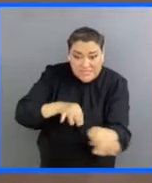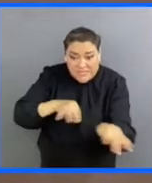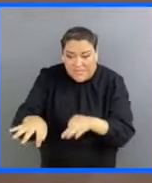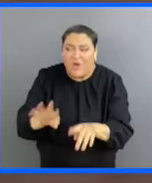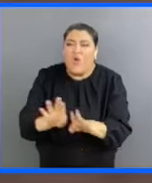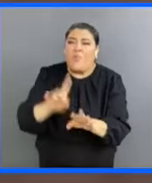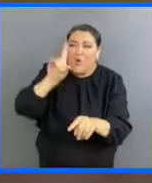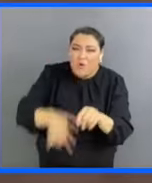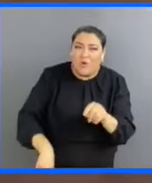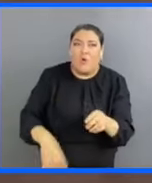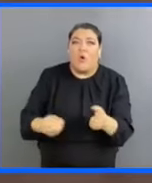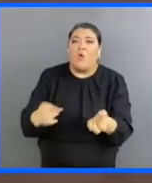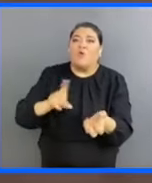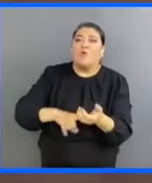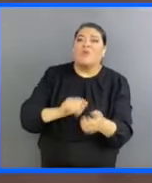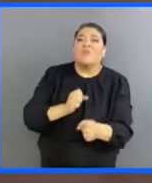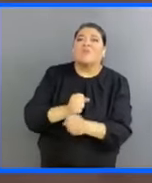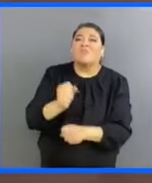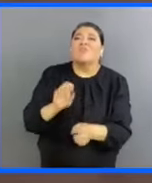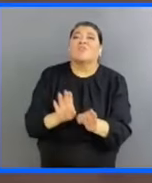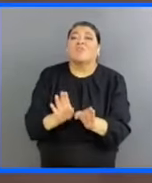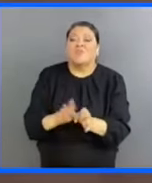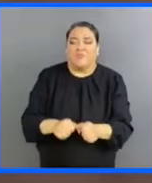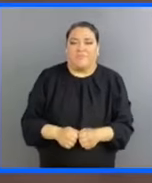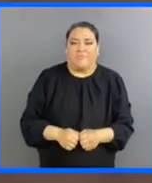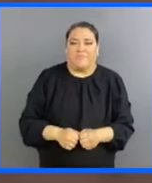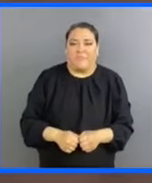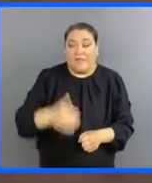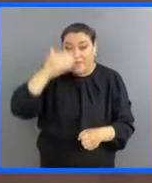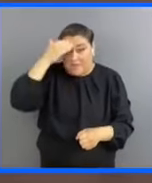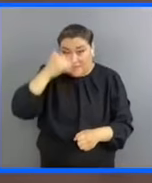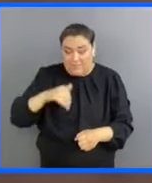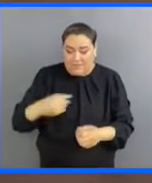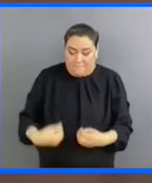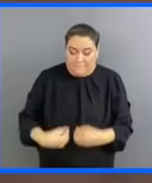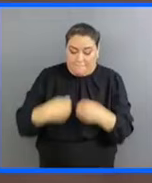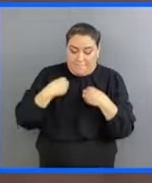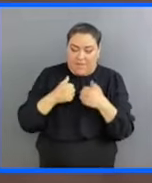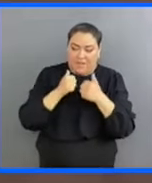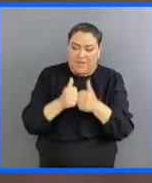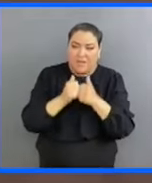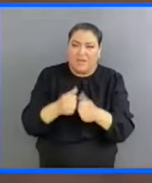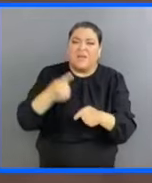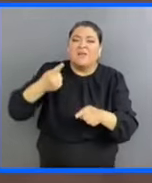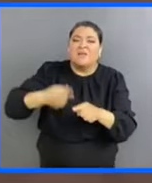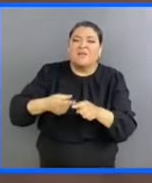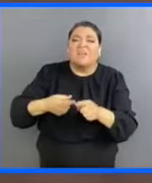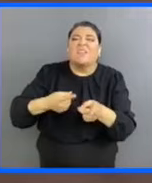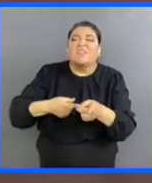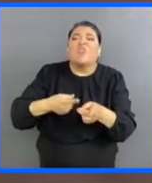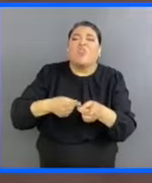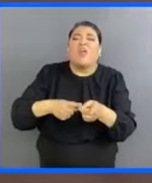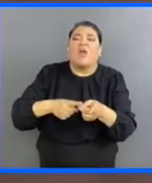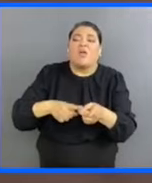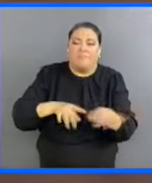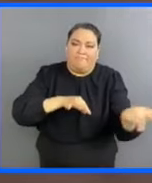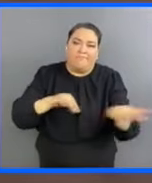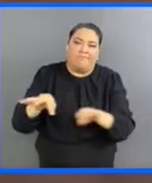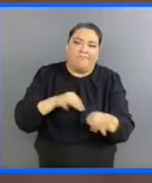género. La mayor parte de nuestra vida la pasamos en el ámbito laboral y que cuando